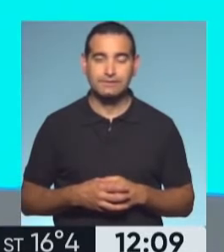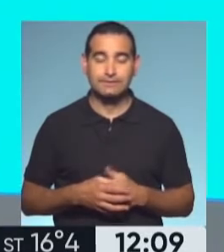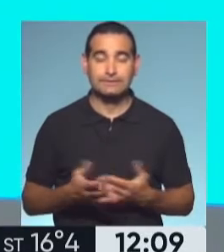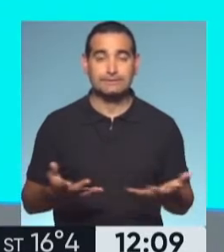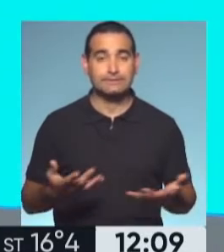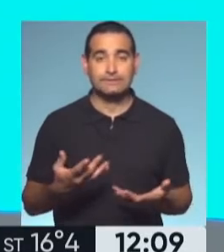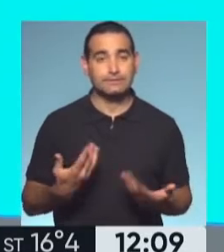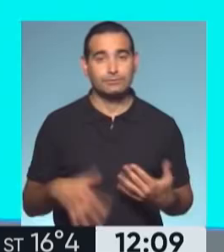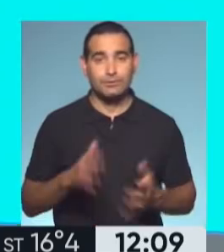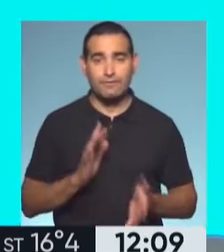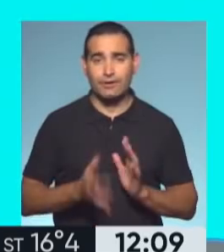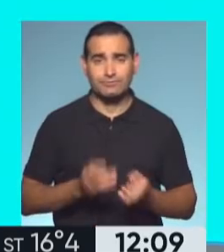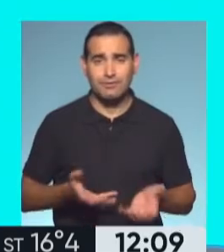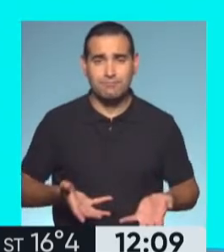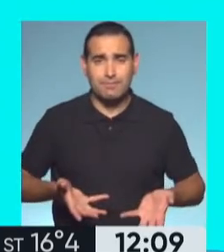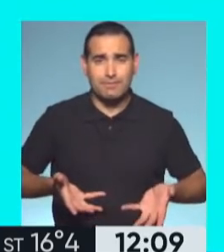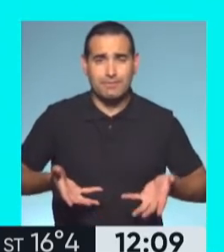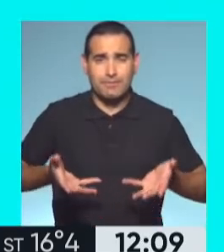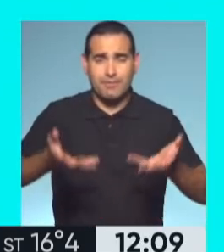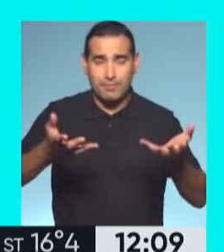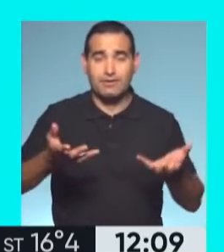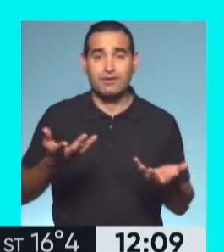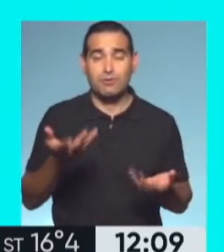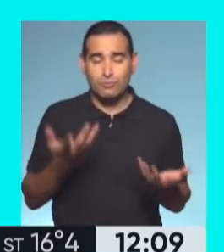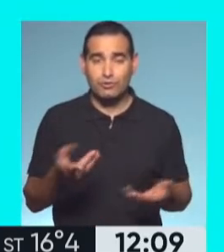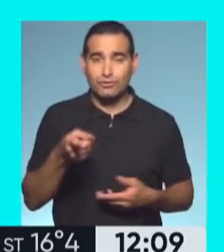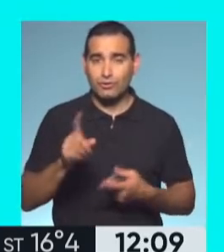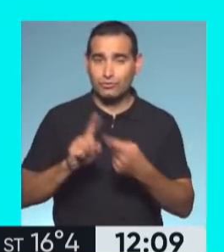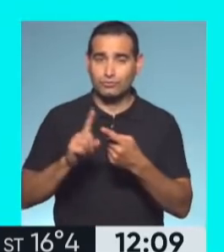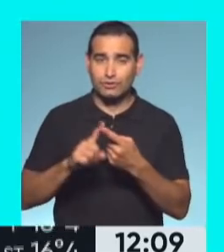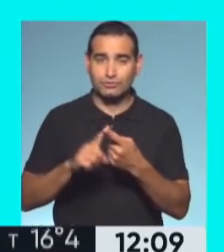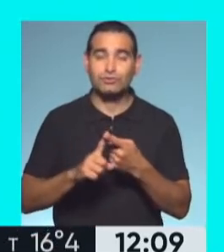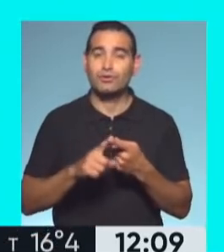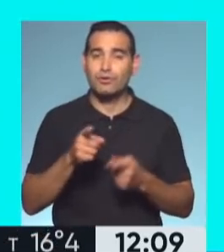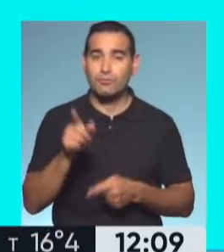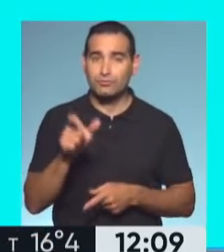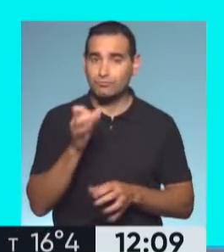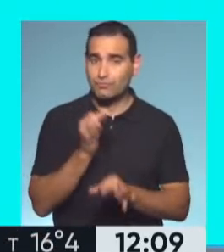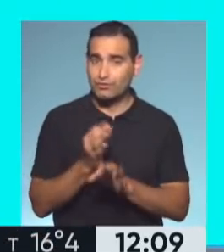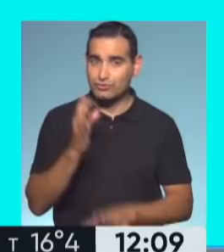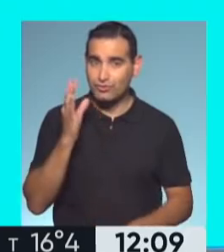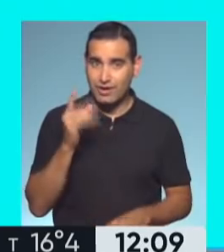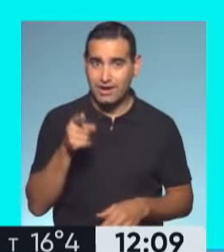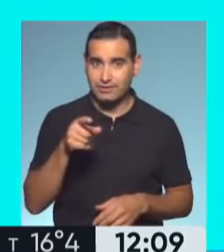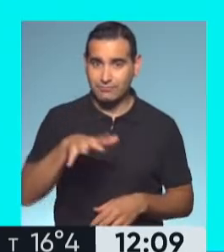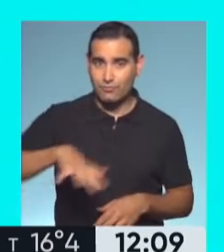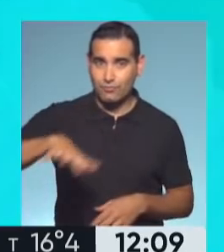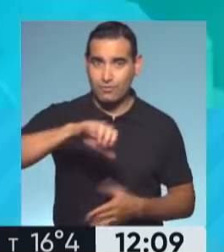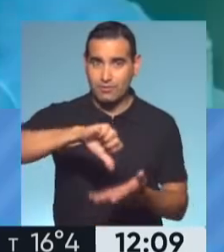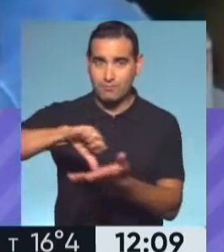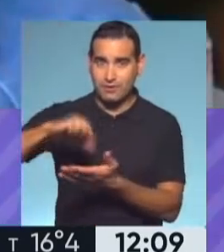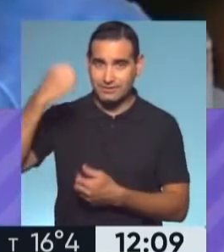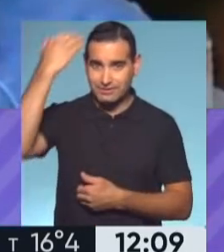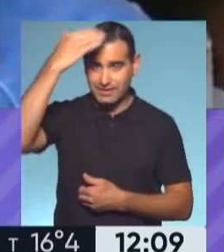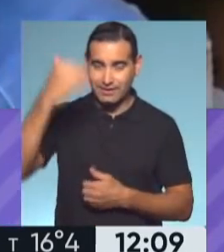Lamentablemente crece la violencia, Verónica, en Medio Oriente, por eso ya mismo el contacto con Ezequiel Coppel, es especialista justamente en Medio Oriente. Ezequiel, gracias por estos